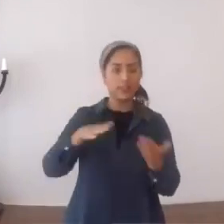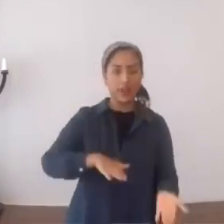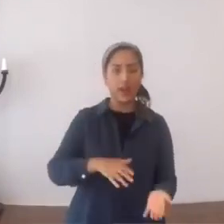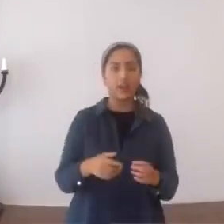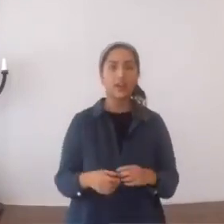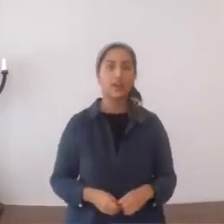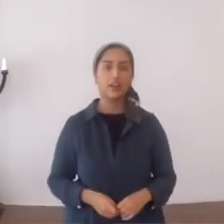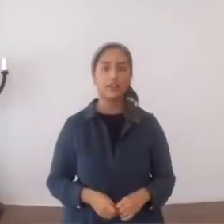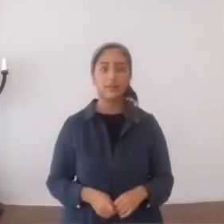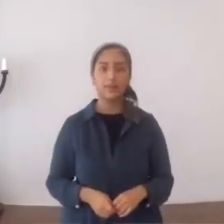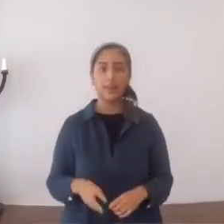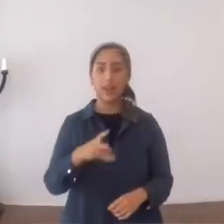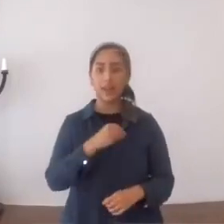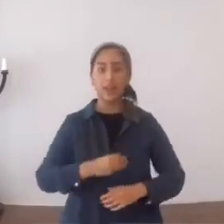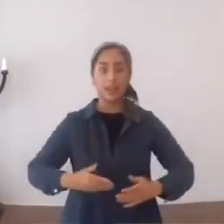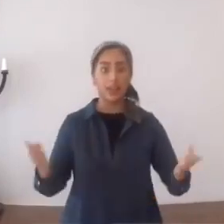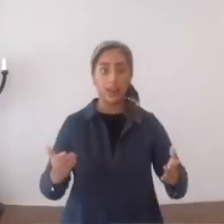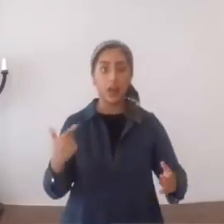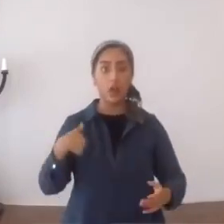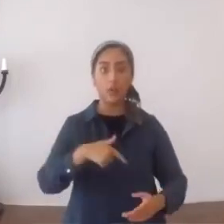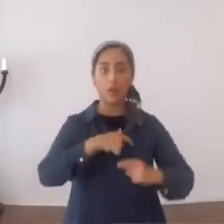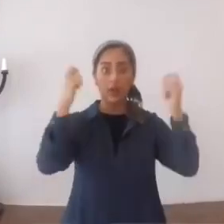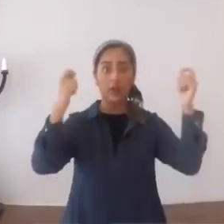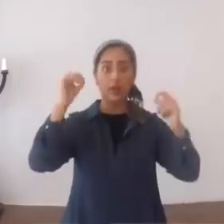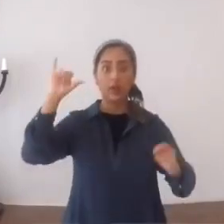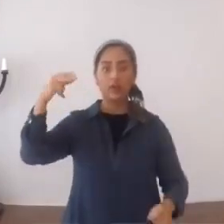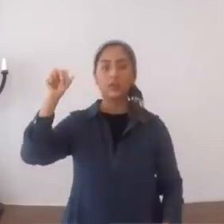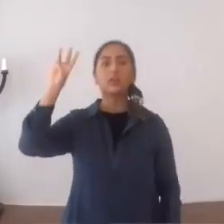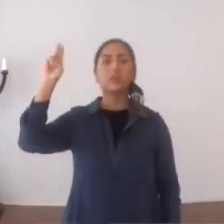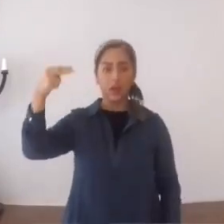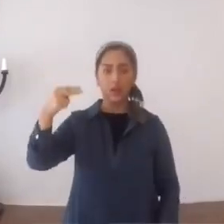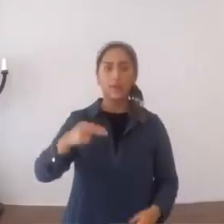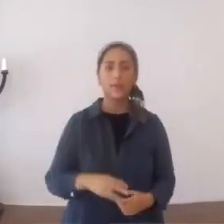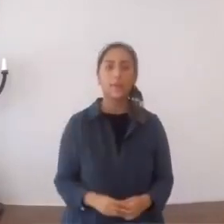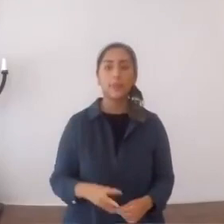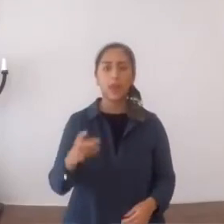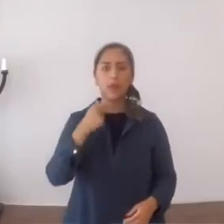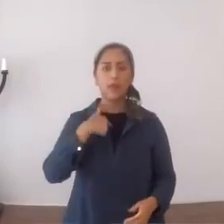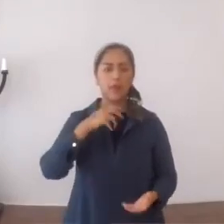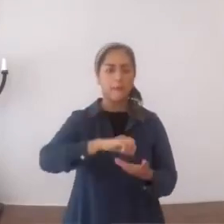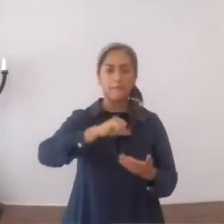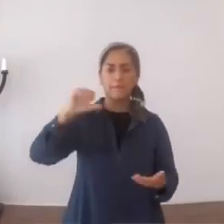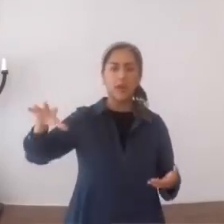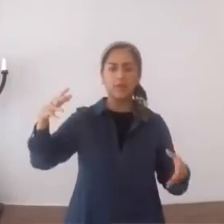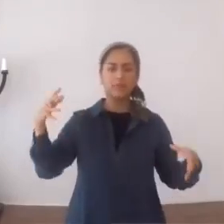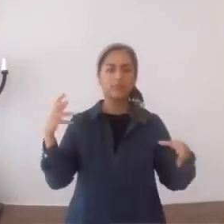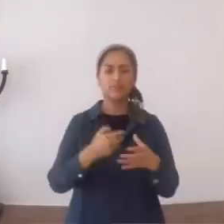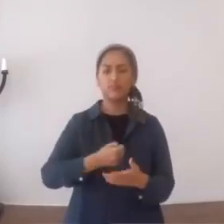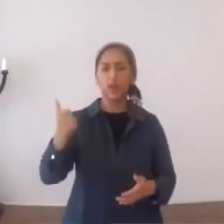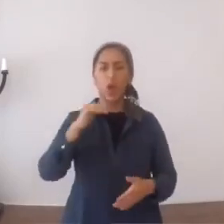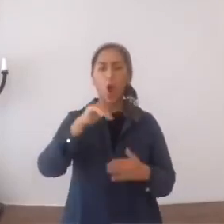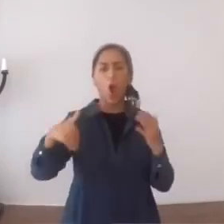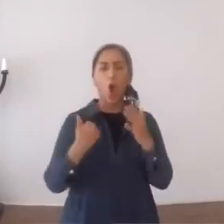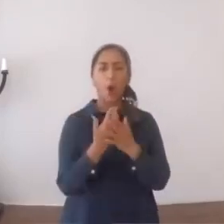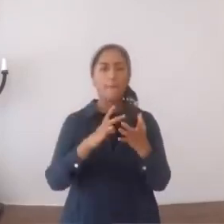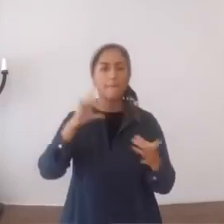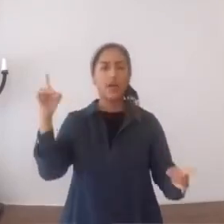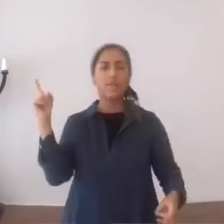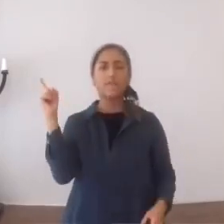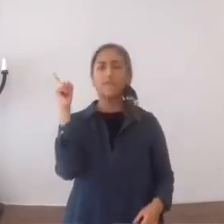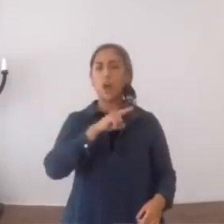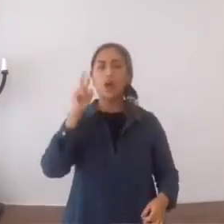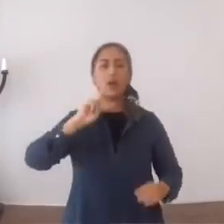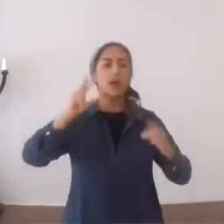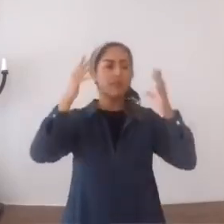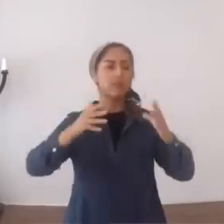muertos. Y aquí adoramos a Yahweh y reprendemos todo espíritu del falso profeta